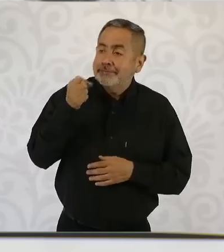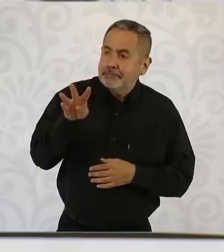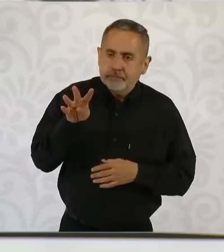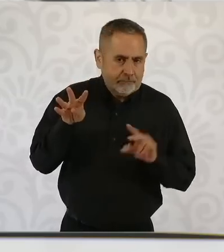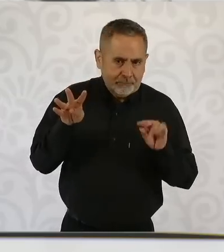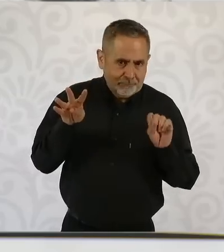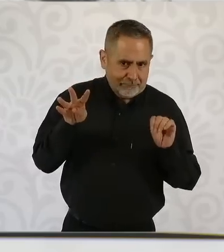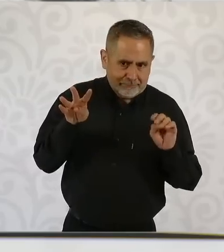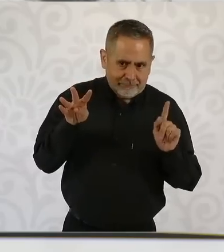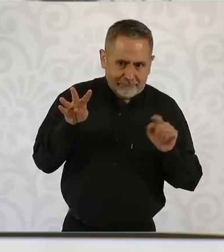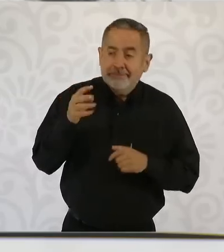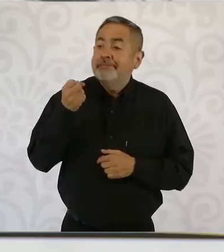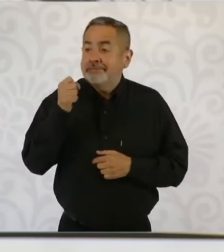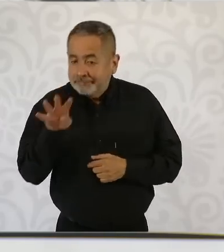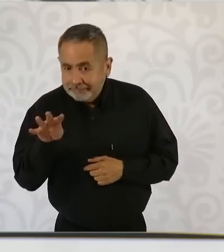19.34. Sí. Sí.